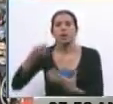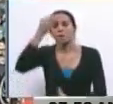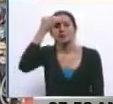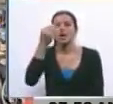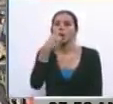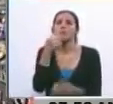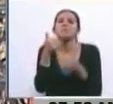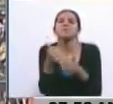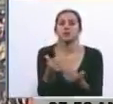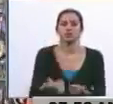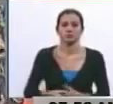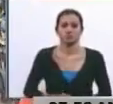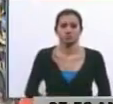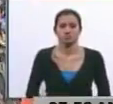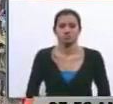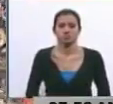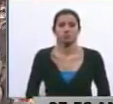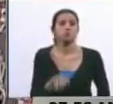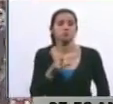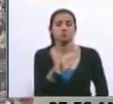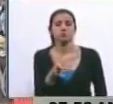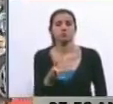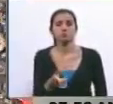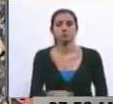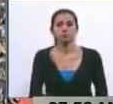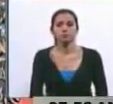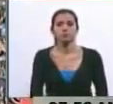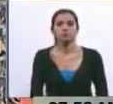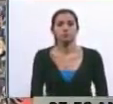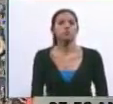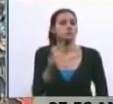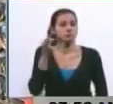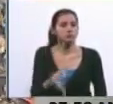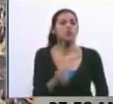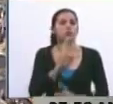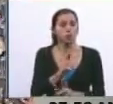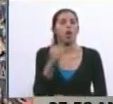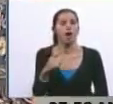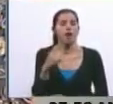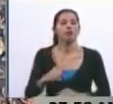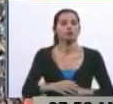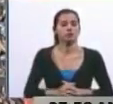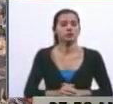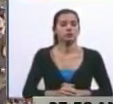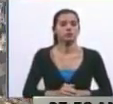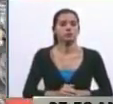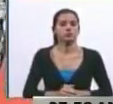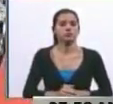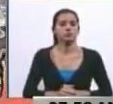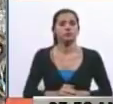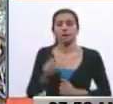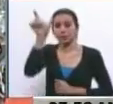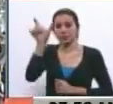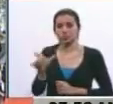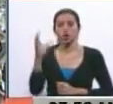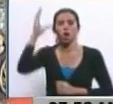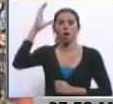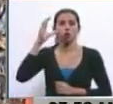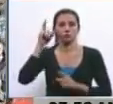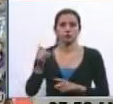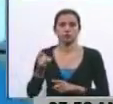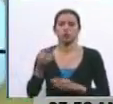Y eso nos va a llevar, con certeza, ya tenemos resultados, a un consumidor consciente.